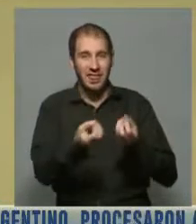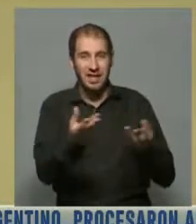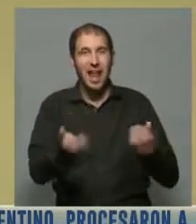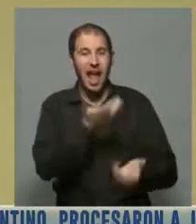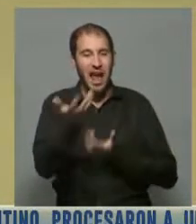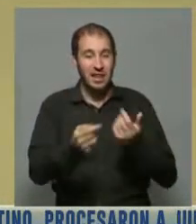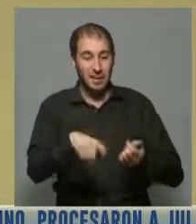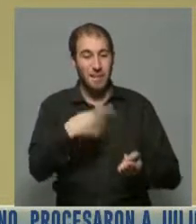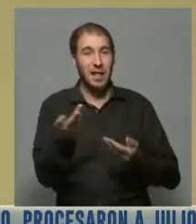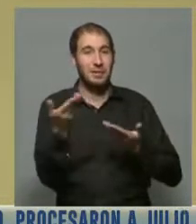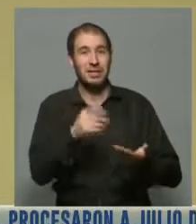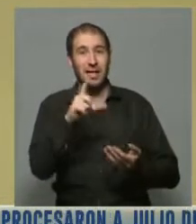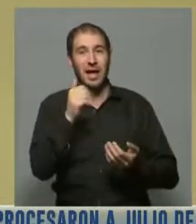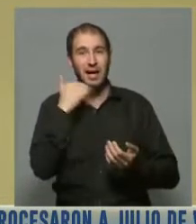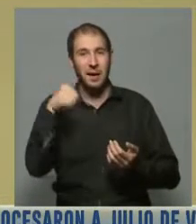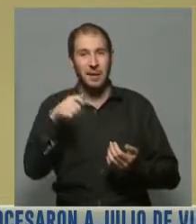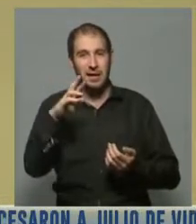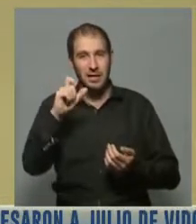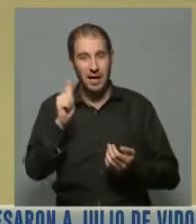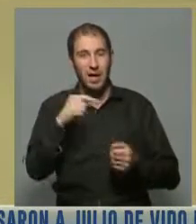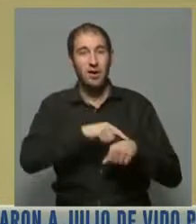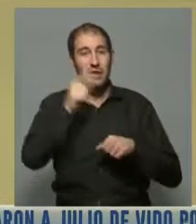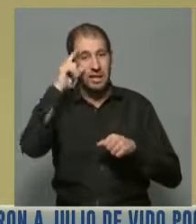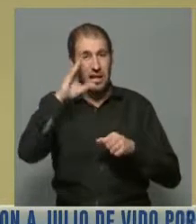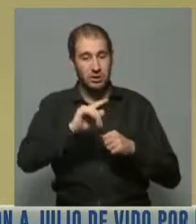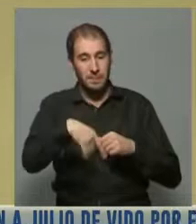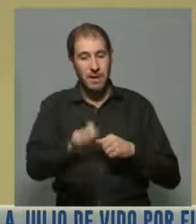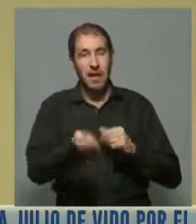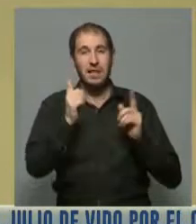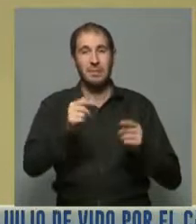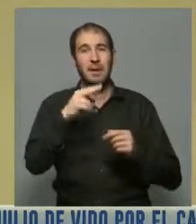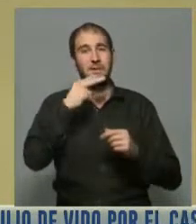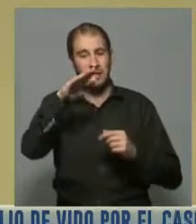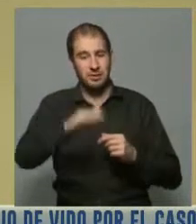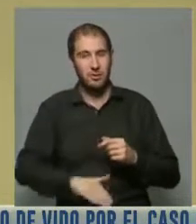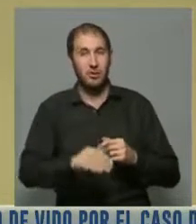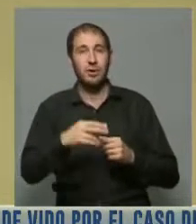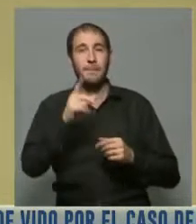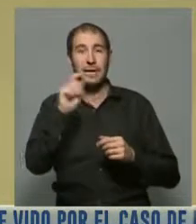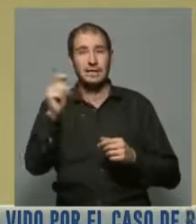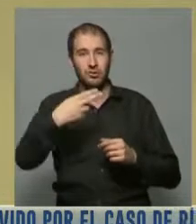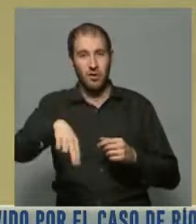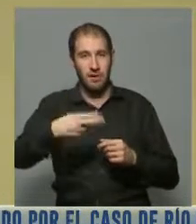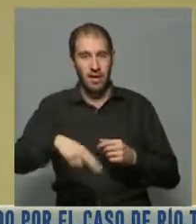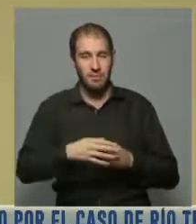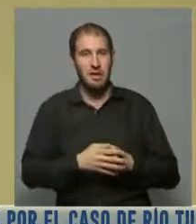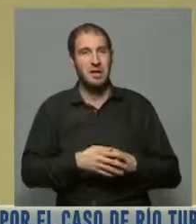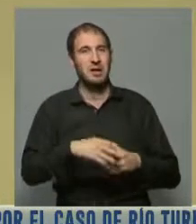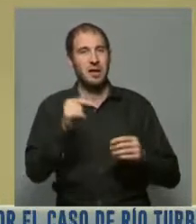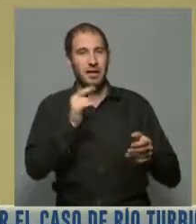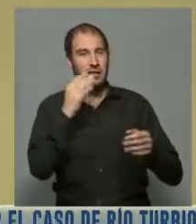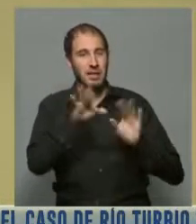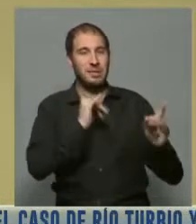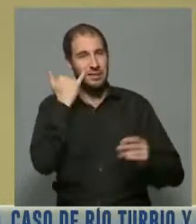presentando mañana en el Cajamarca a las 22, no solo mañana, sino todos los viernes del mes de noviembre, así que está más que hecha